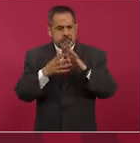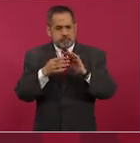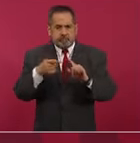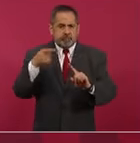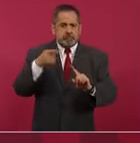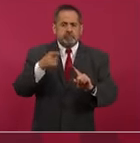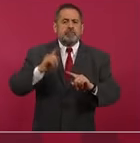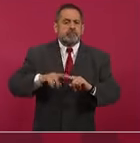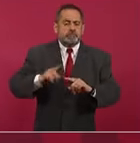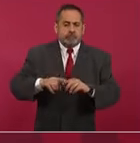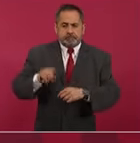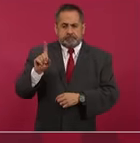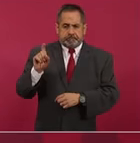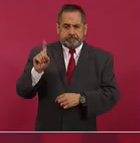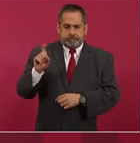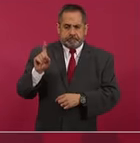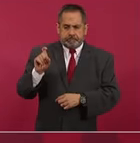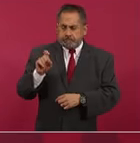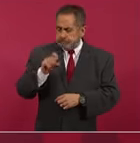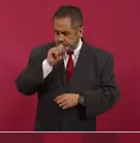principal es el agua,